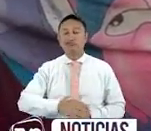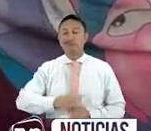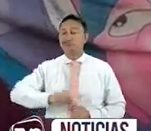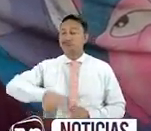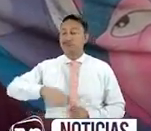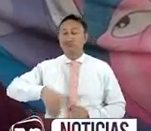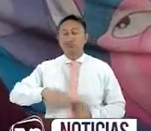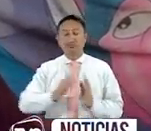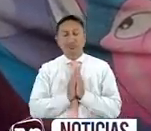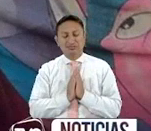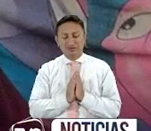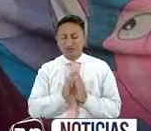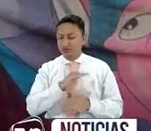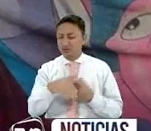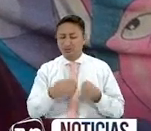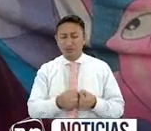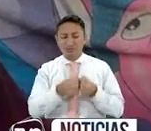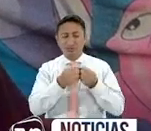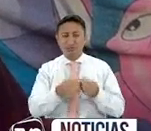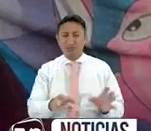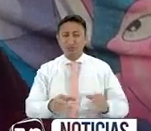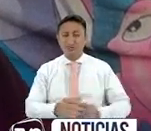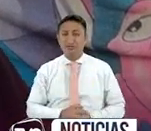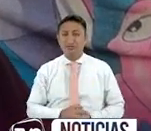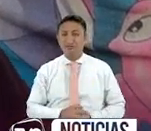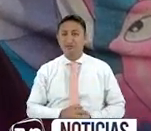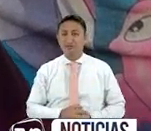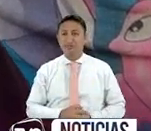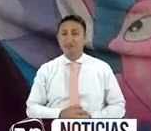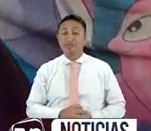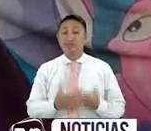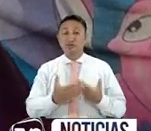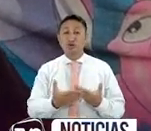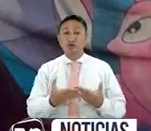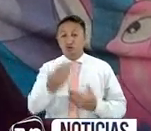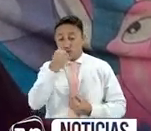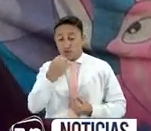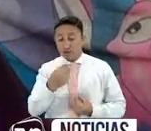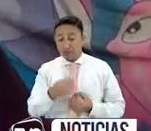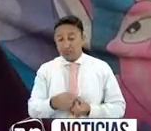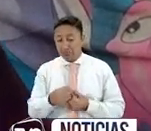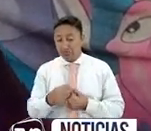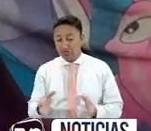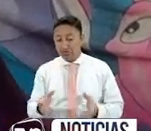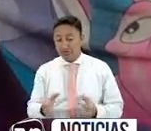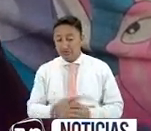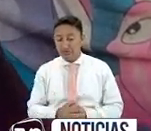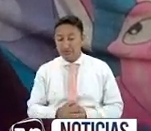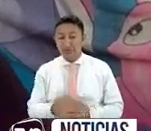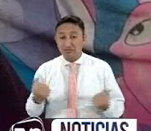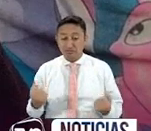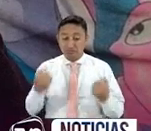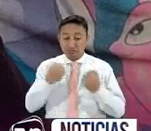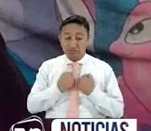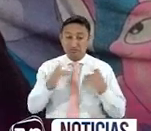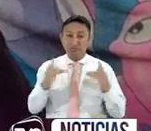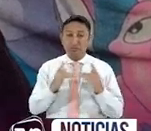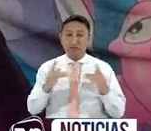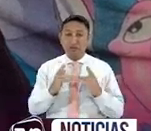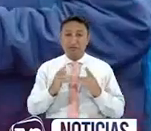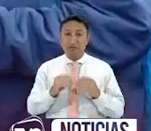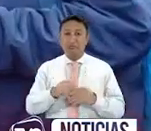lindo era todo se f en el agua las cositas de comer cobijitas mi camita está